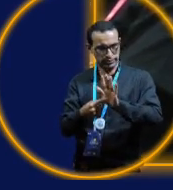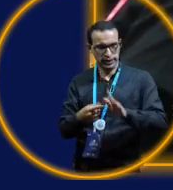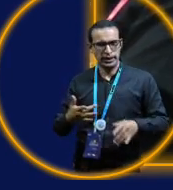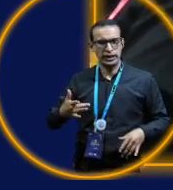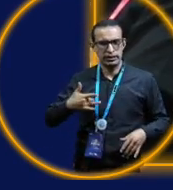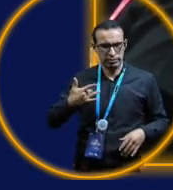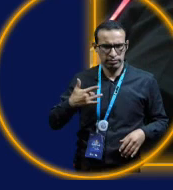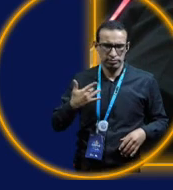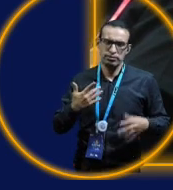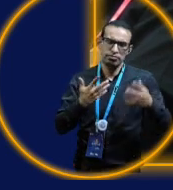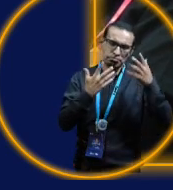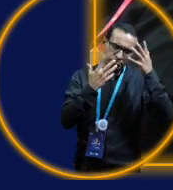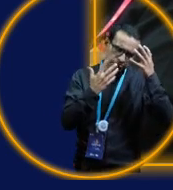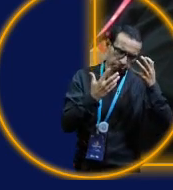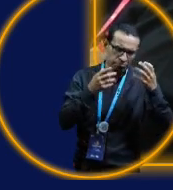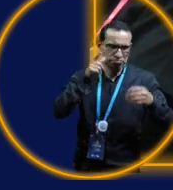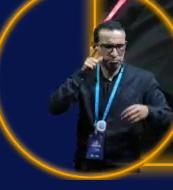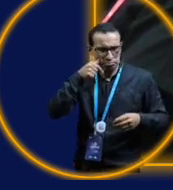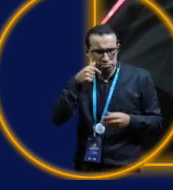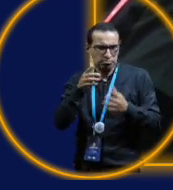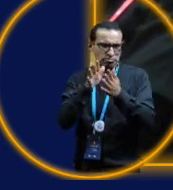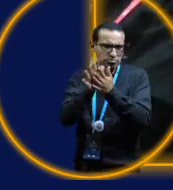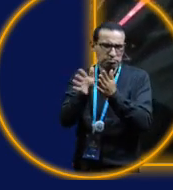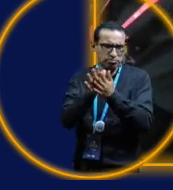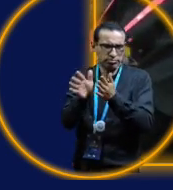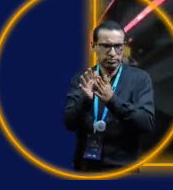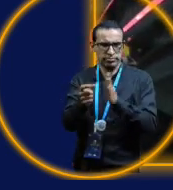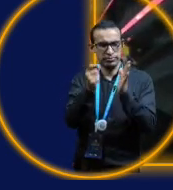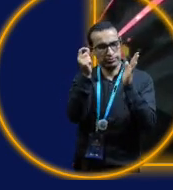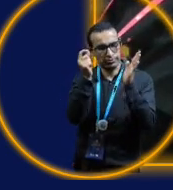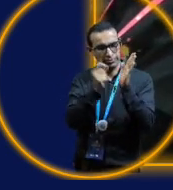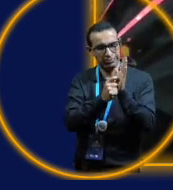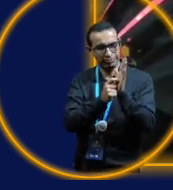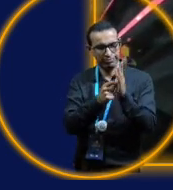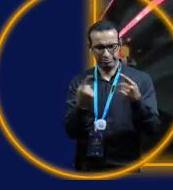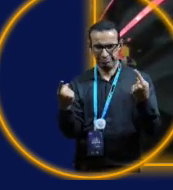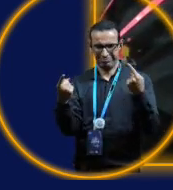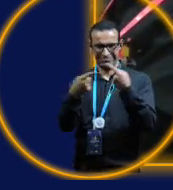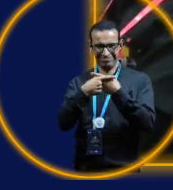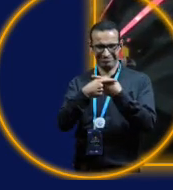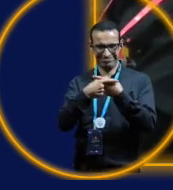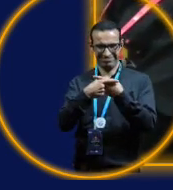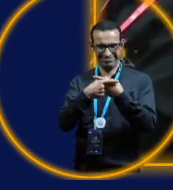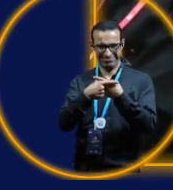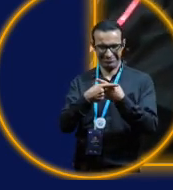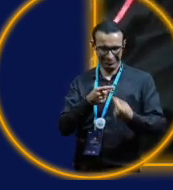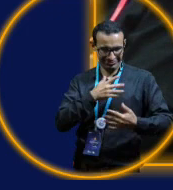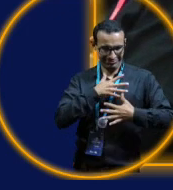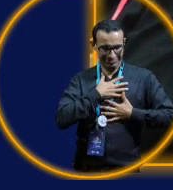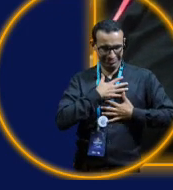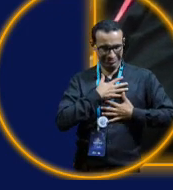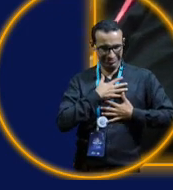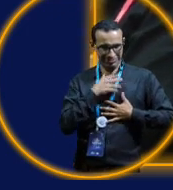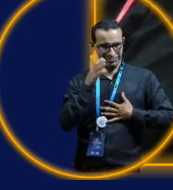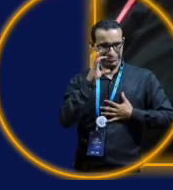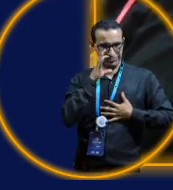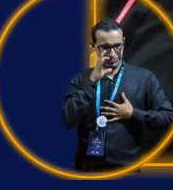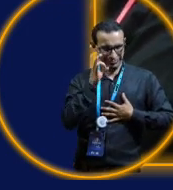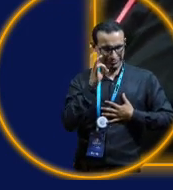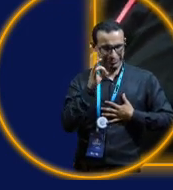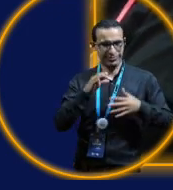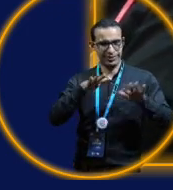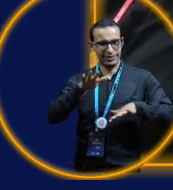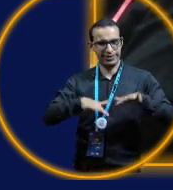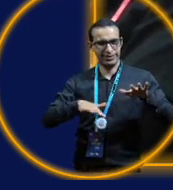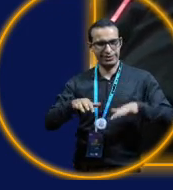to some points but I also believe that generates a conflict personally I believe